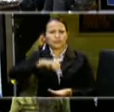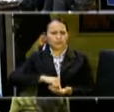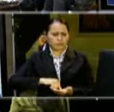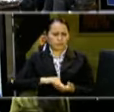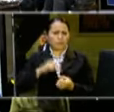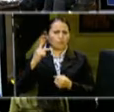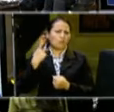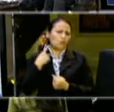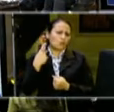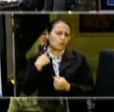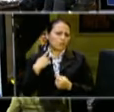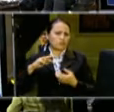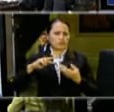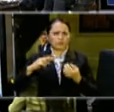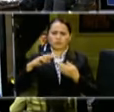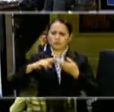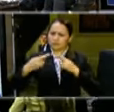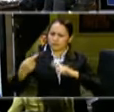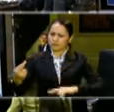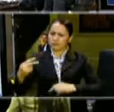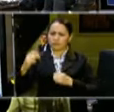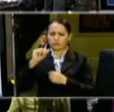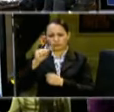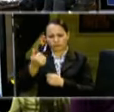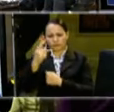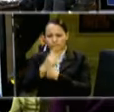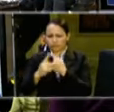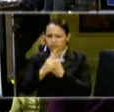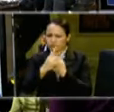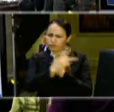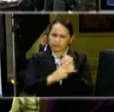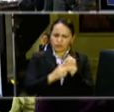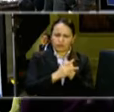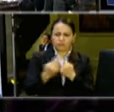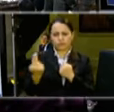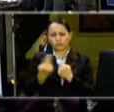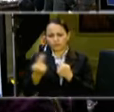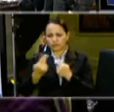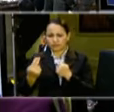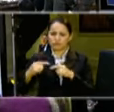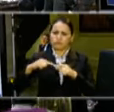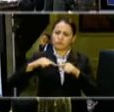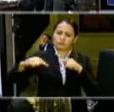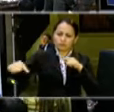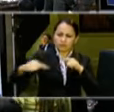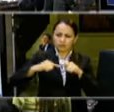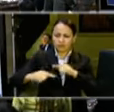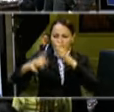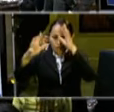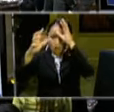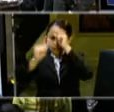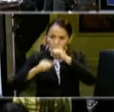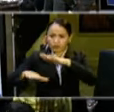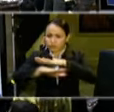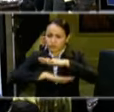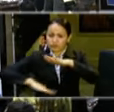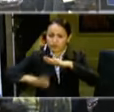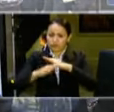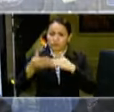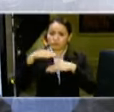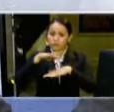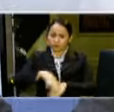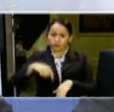Yo personalmente creo que la política exterior de Estado requiere tender los puentes necesarios para alcanzar acuerdos básicos sobre las prioridades de México en el